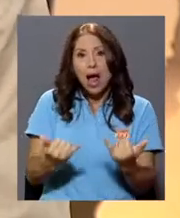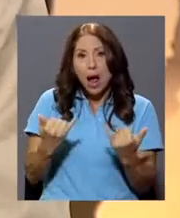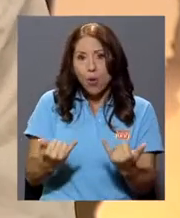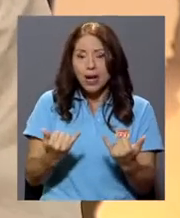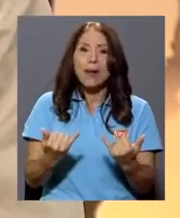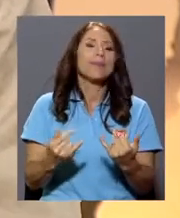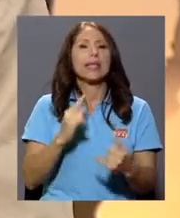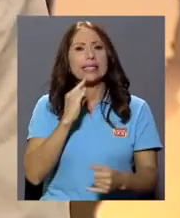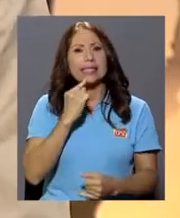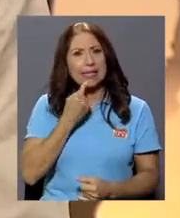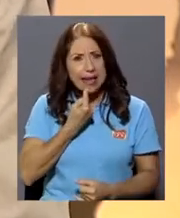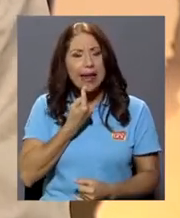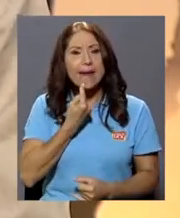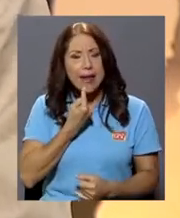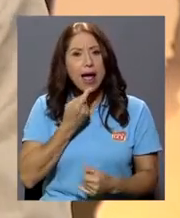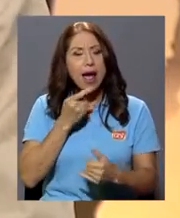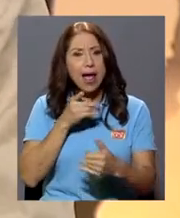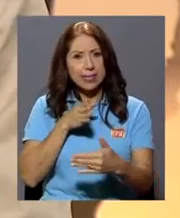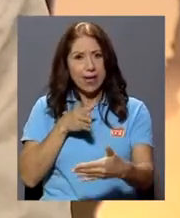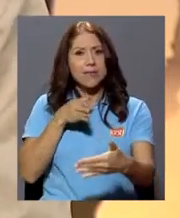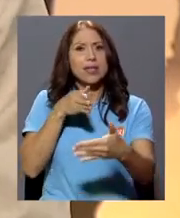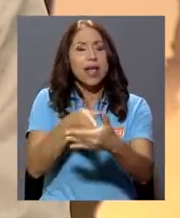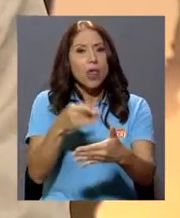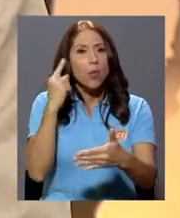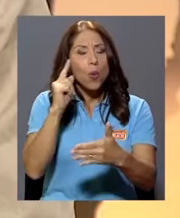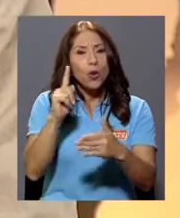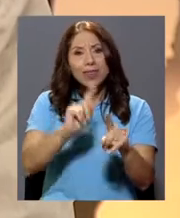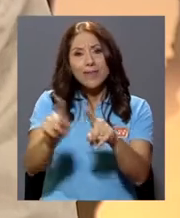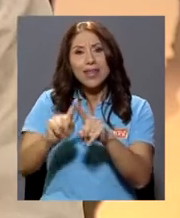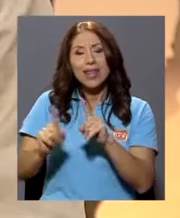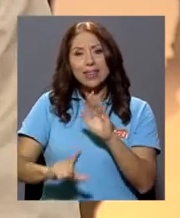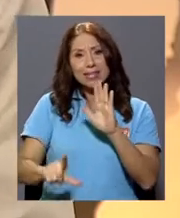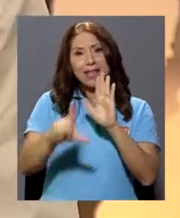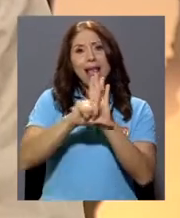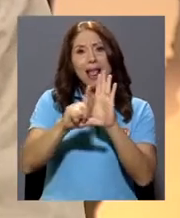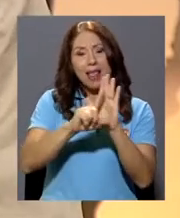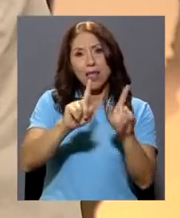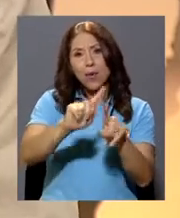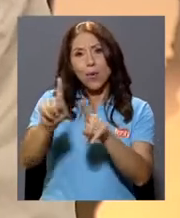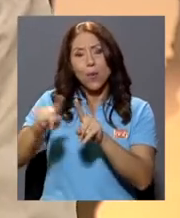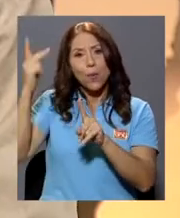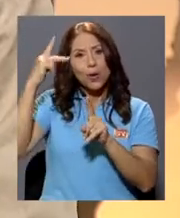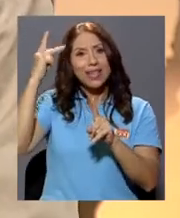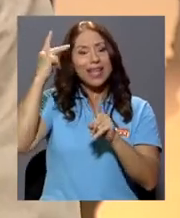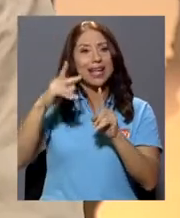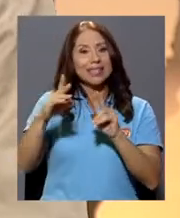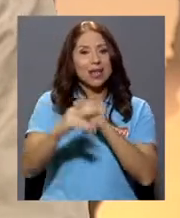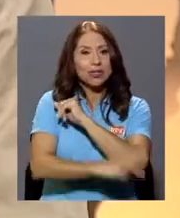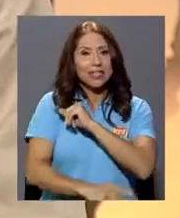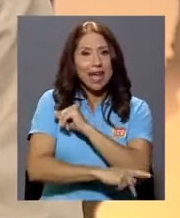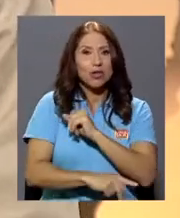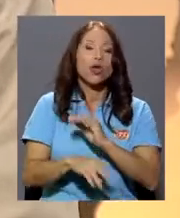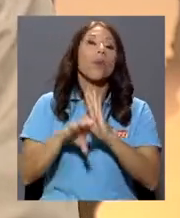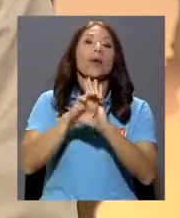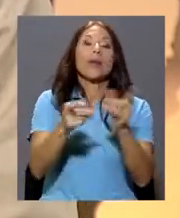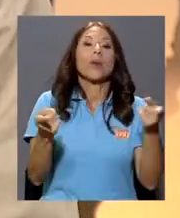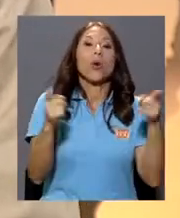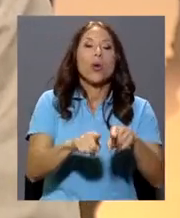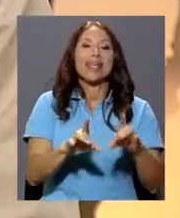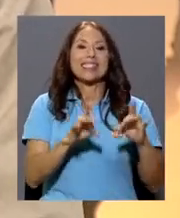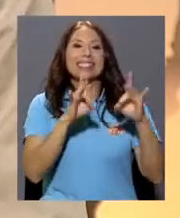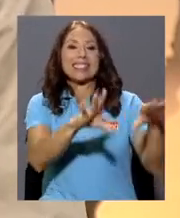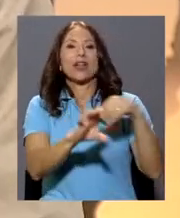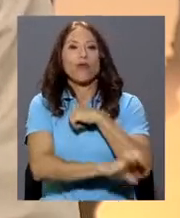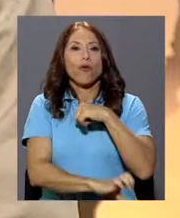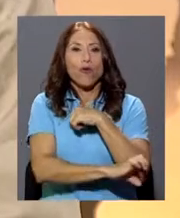afectada de una forma muy seria por esas políticas de los estados, ¿no? Como consecuencia del aumento de la xenofobia, partidos